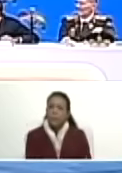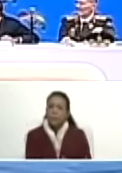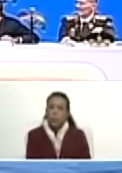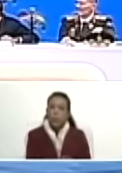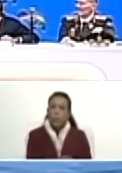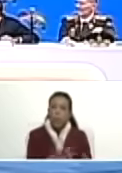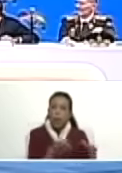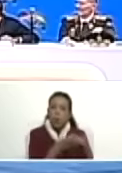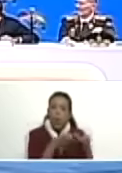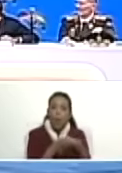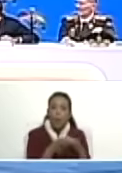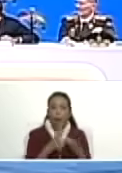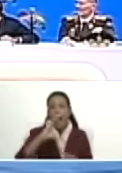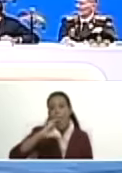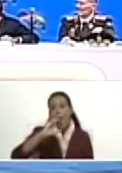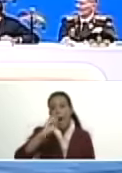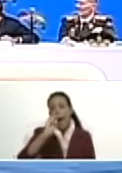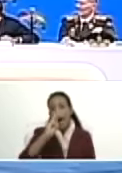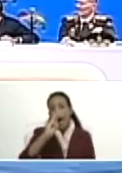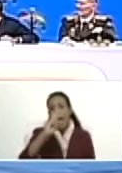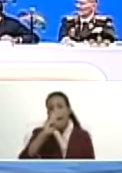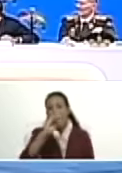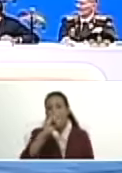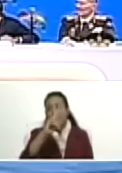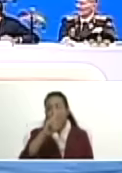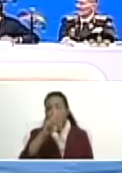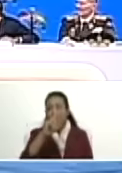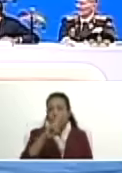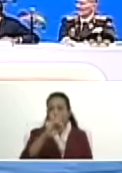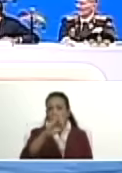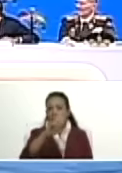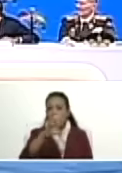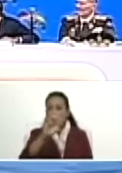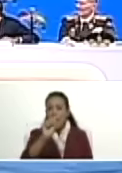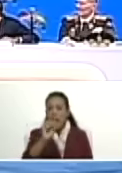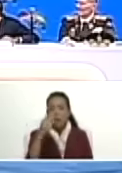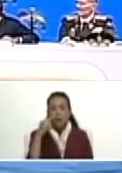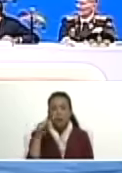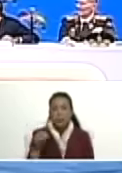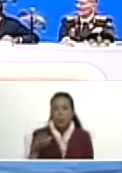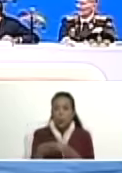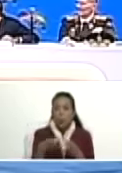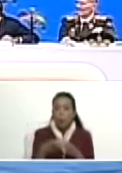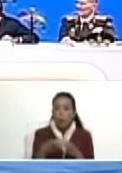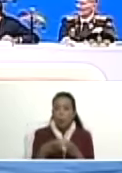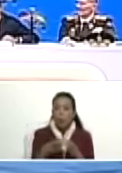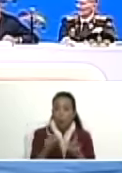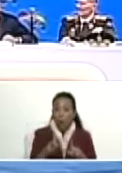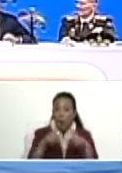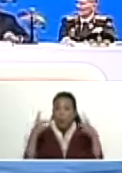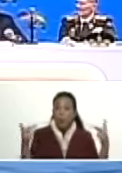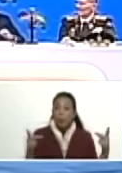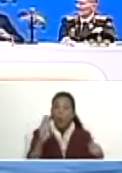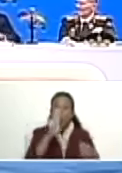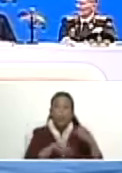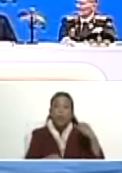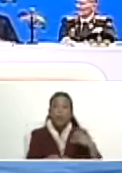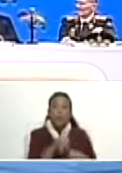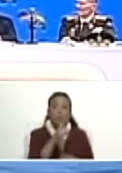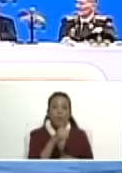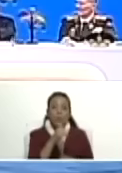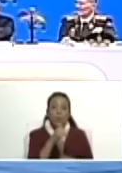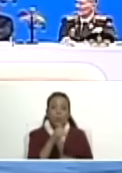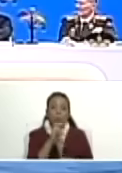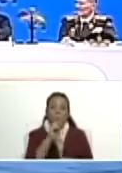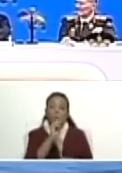La cadena Capriles, de Miguel Ángel Capriles, en sus periódicos, Últimas Noticias, y